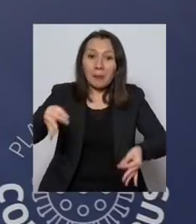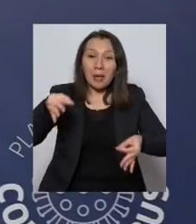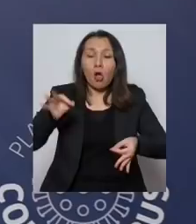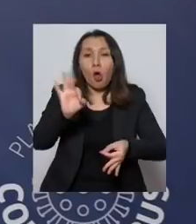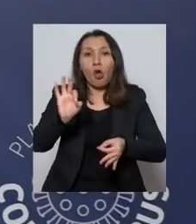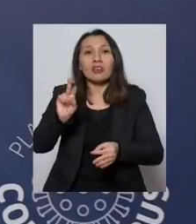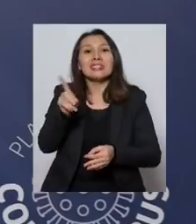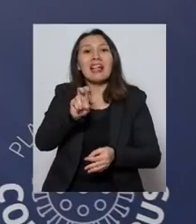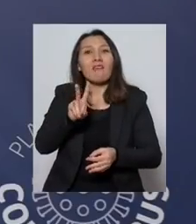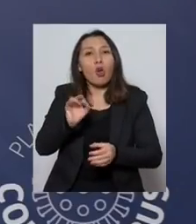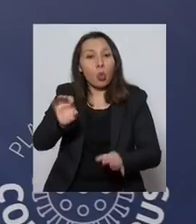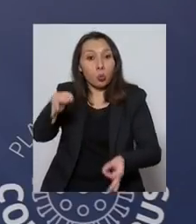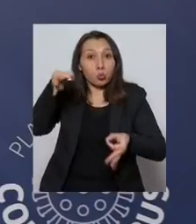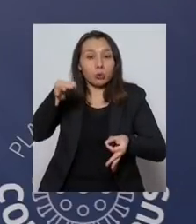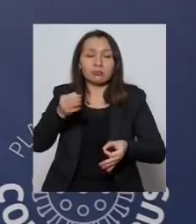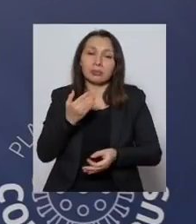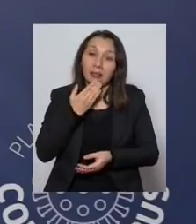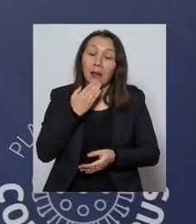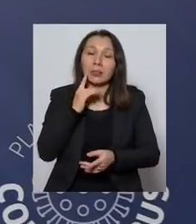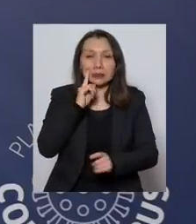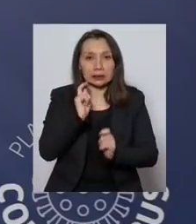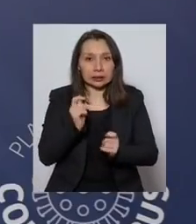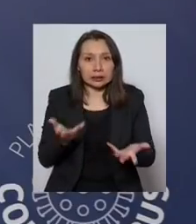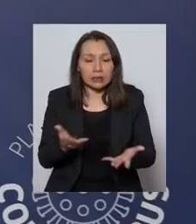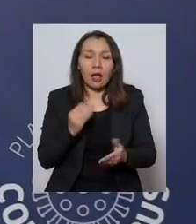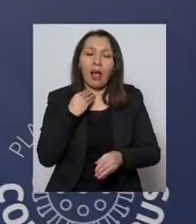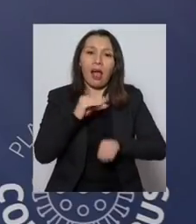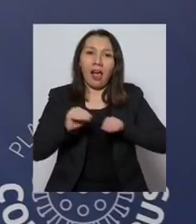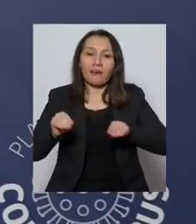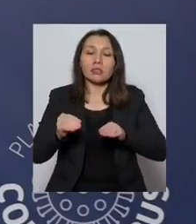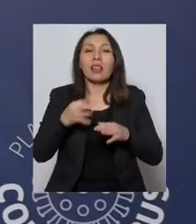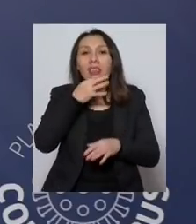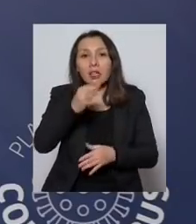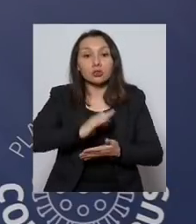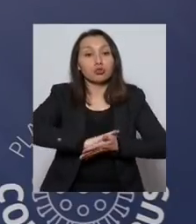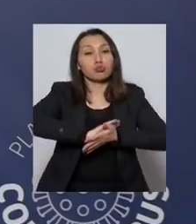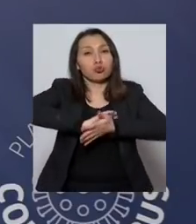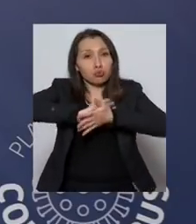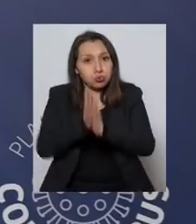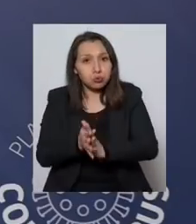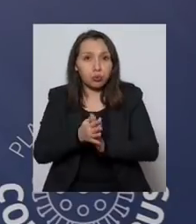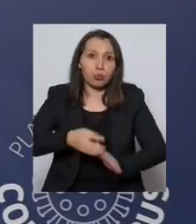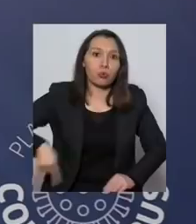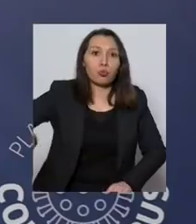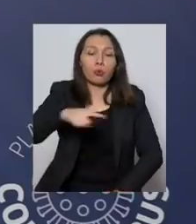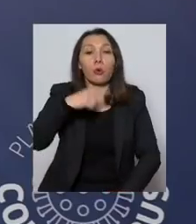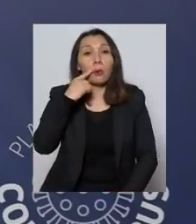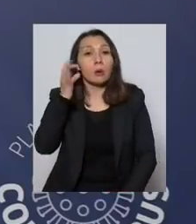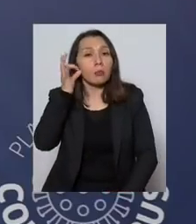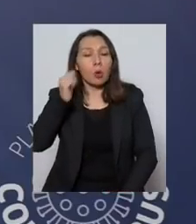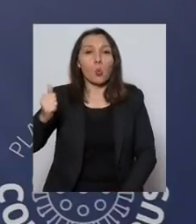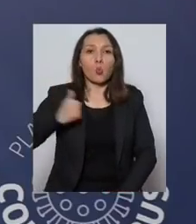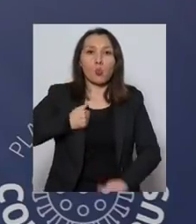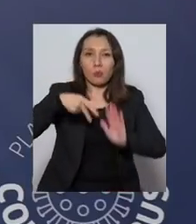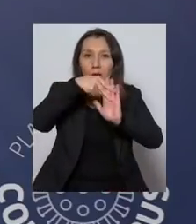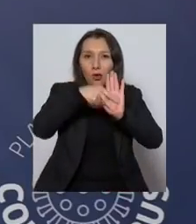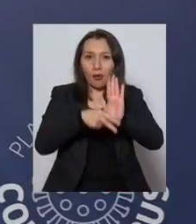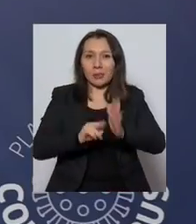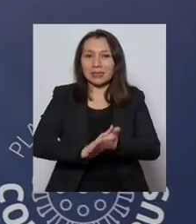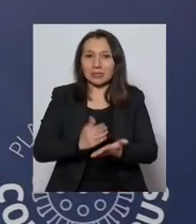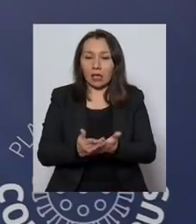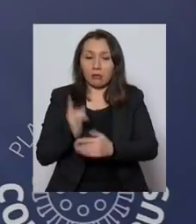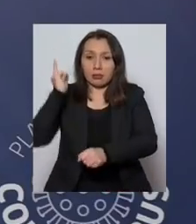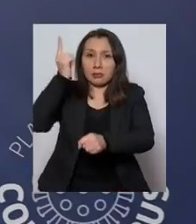con los salvoconductos también. Por lo tanto, el llamado acá es a todos y a todas a cumplir con las normas